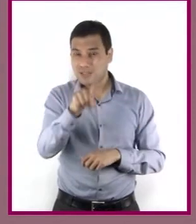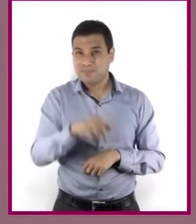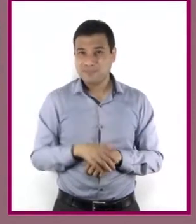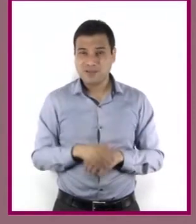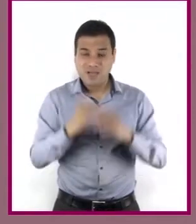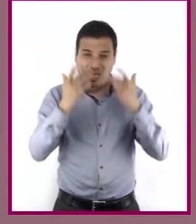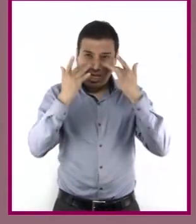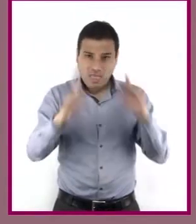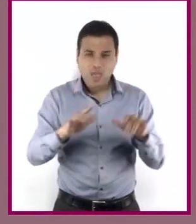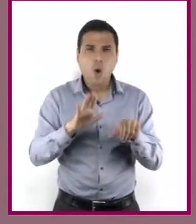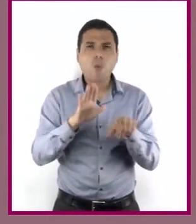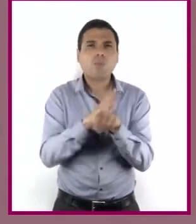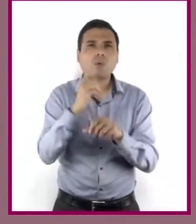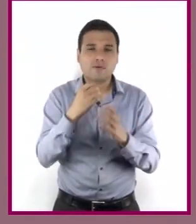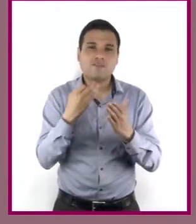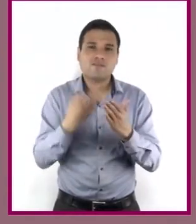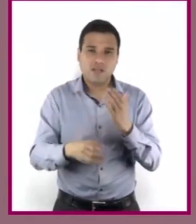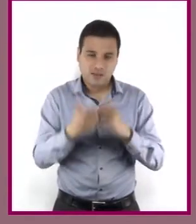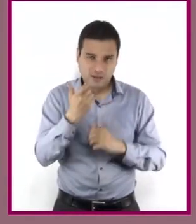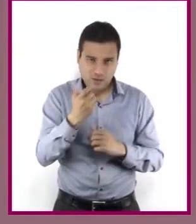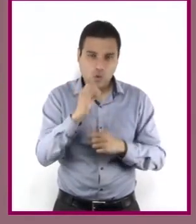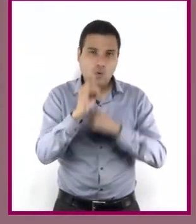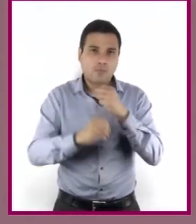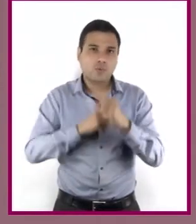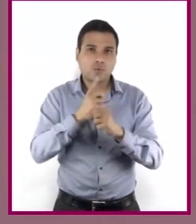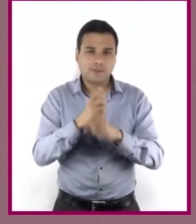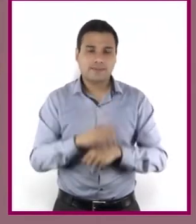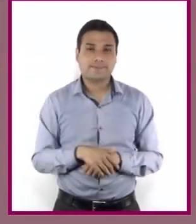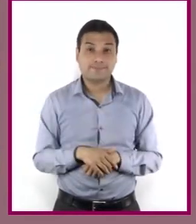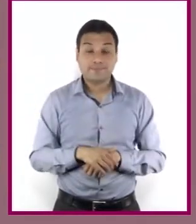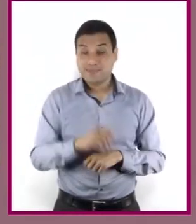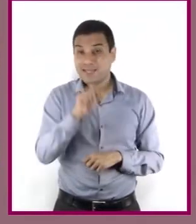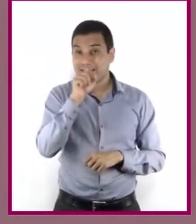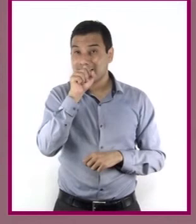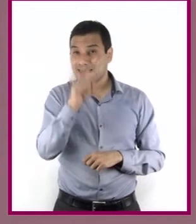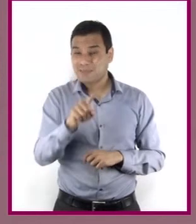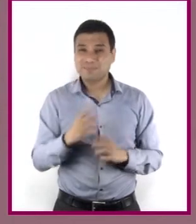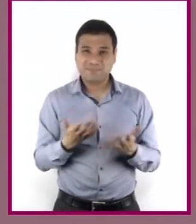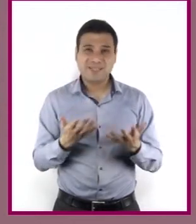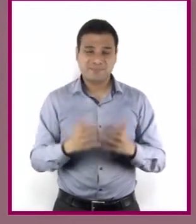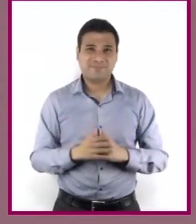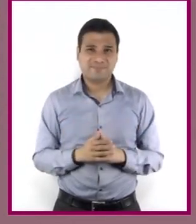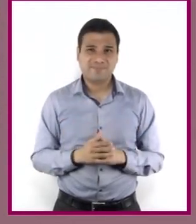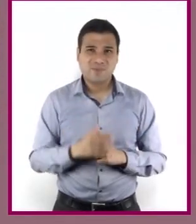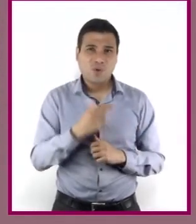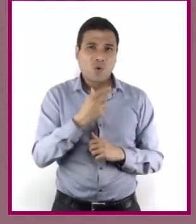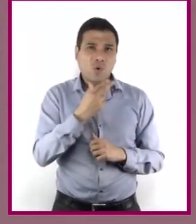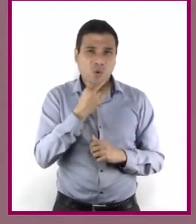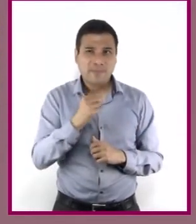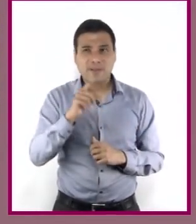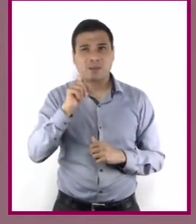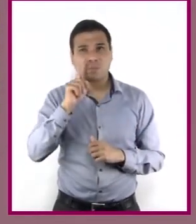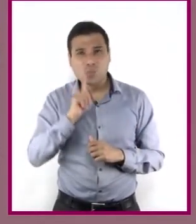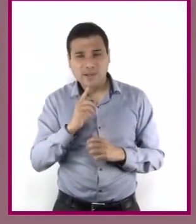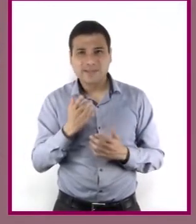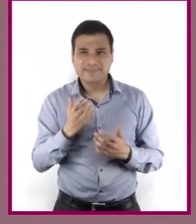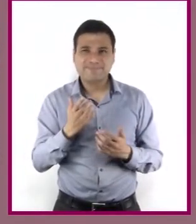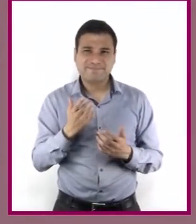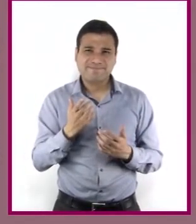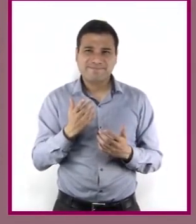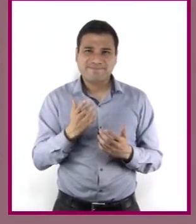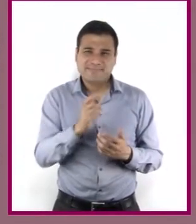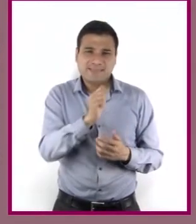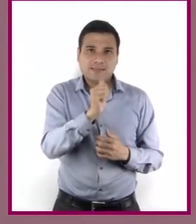desigualdad de recursos y de oportunidades, así como a las distintas expectativas sobre la educación y a las características de